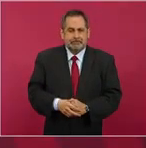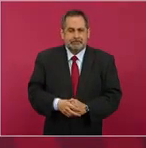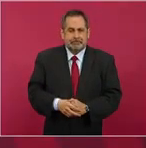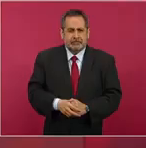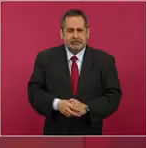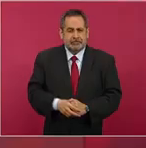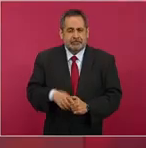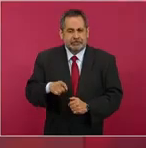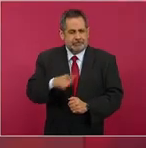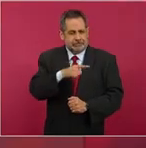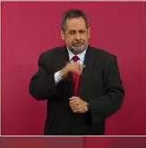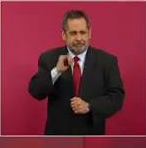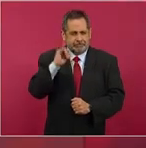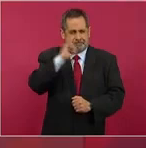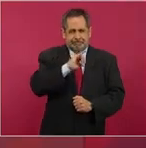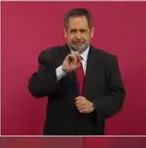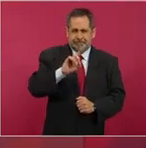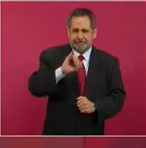jefe Diego,